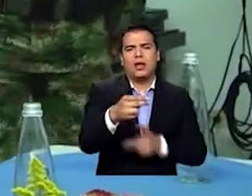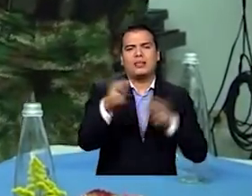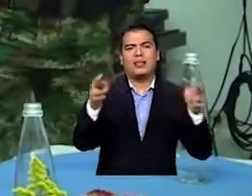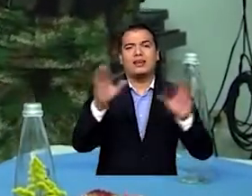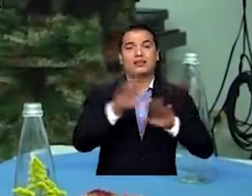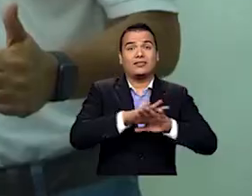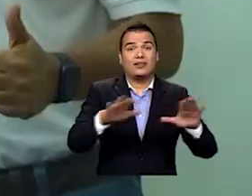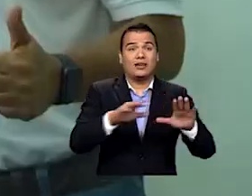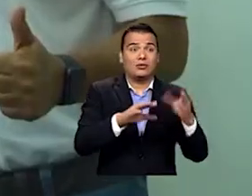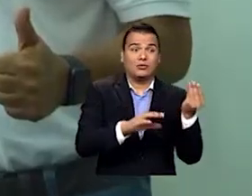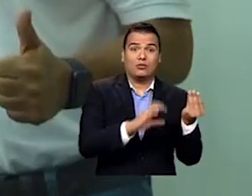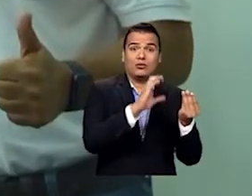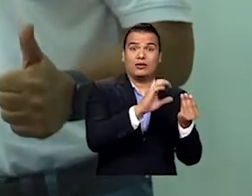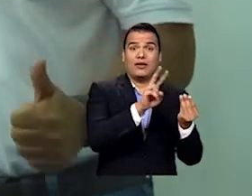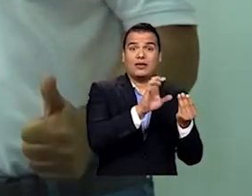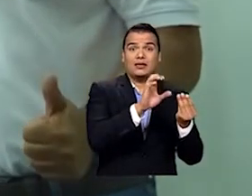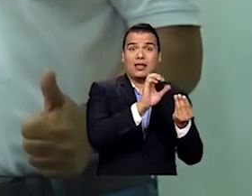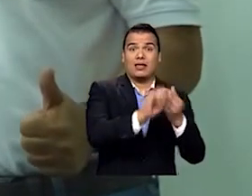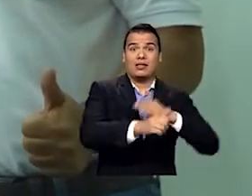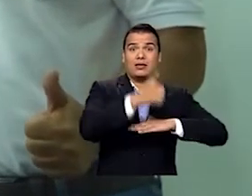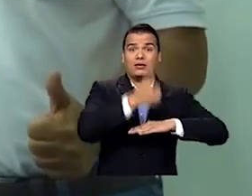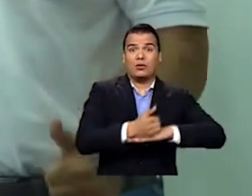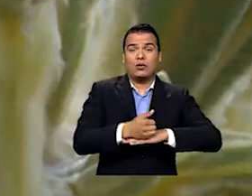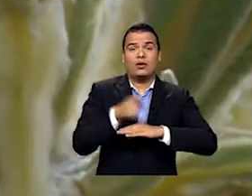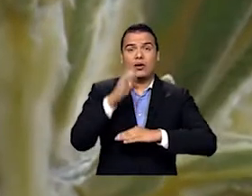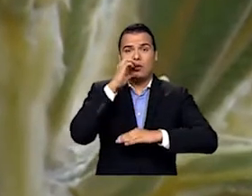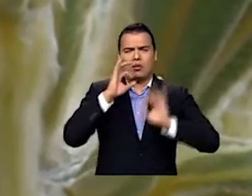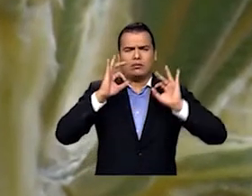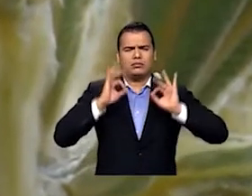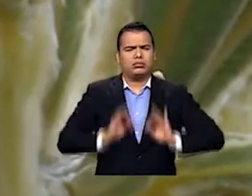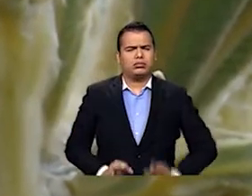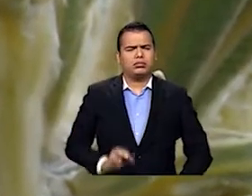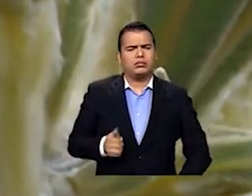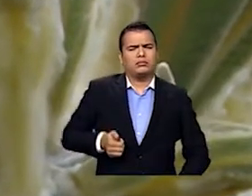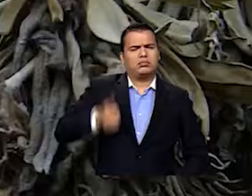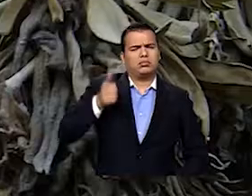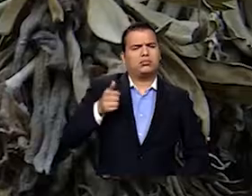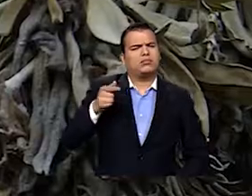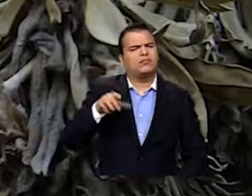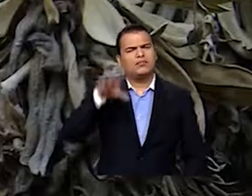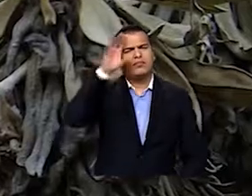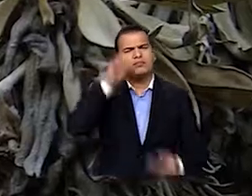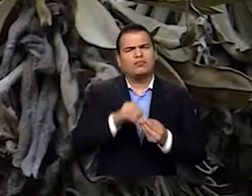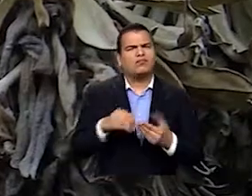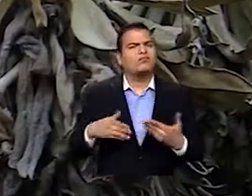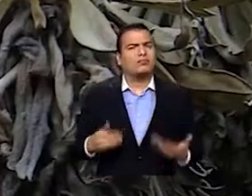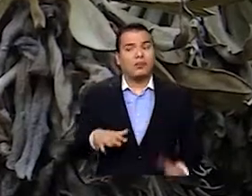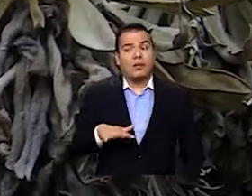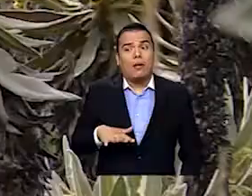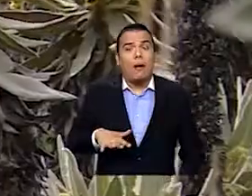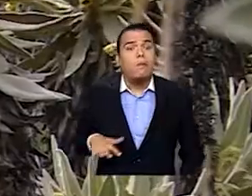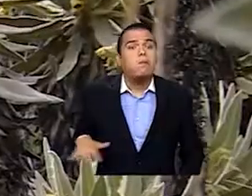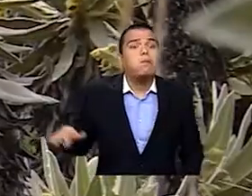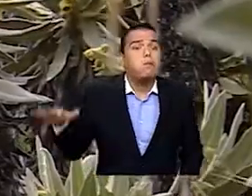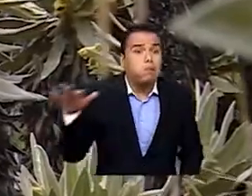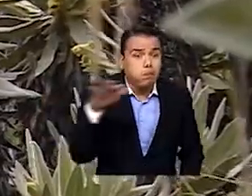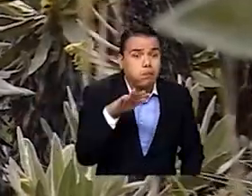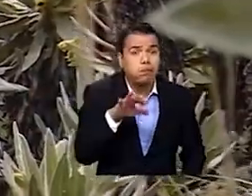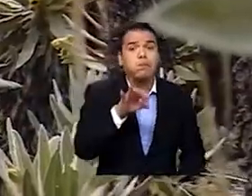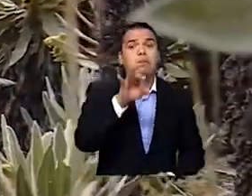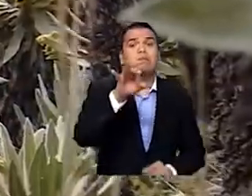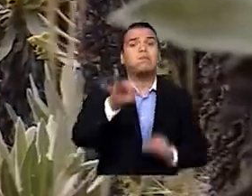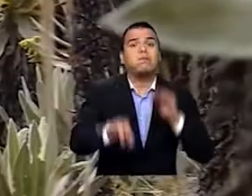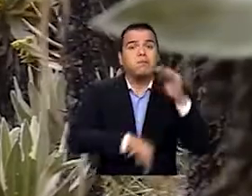de la CBC y el comandante del Batallón de Alta Montaña número 10, busca la protección, restauración y conservación ambiental del complejo de páramos